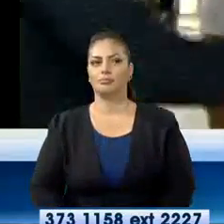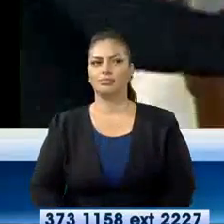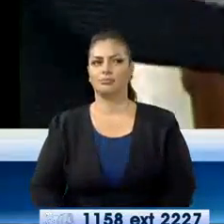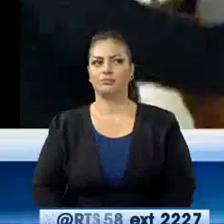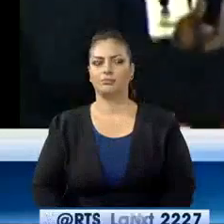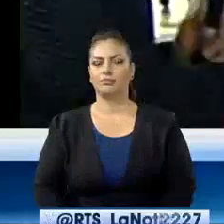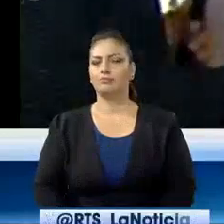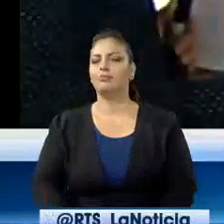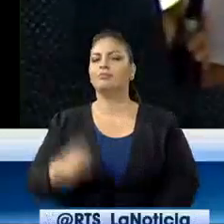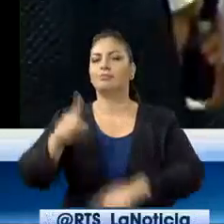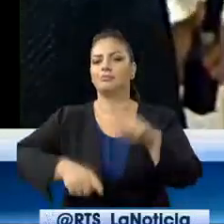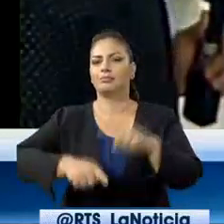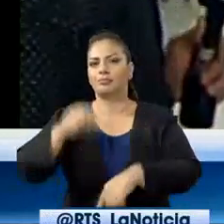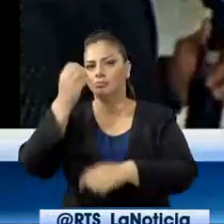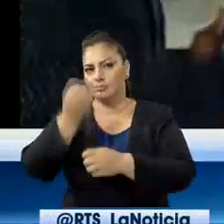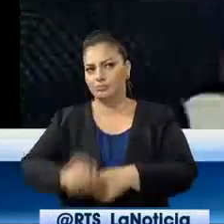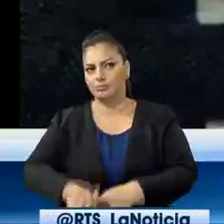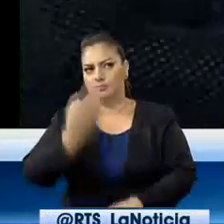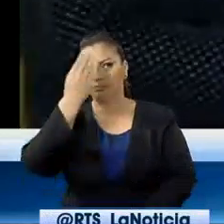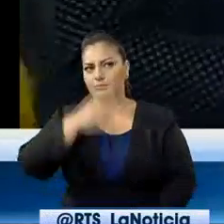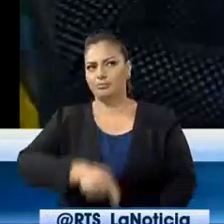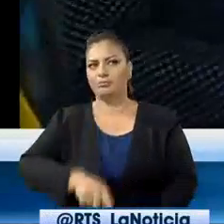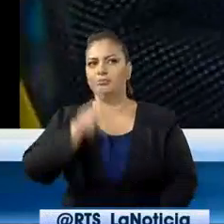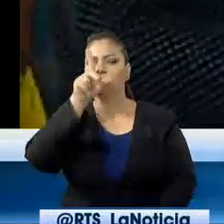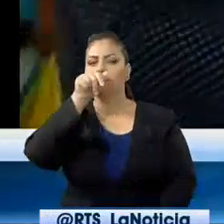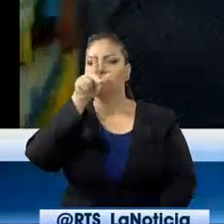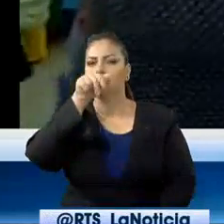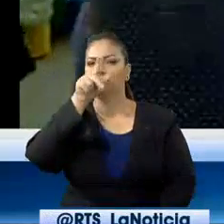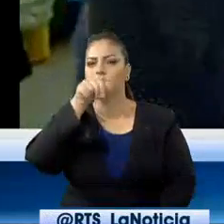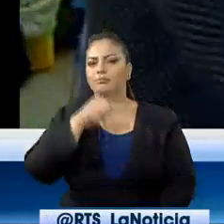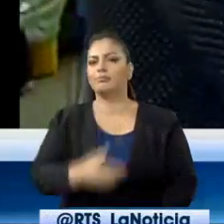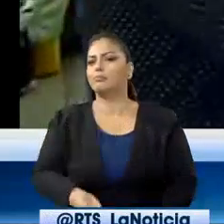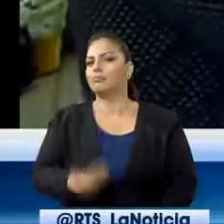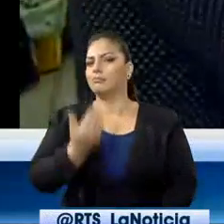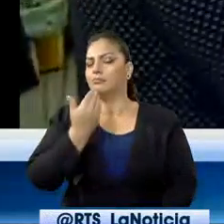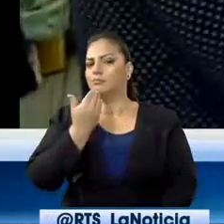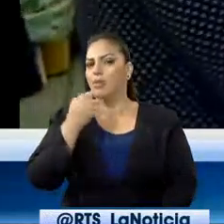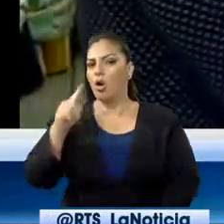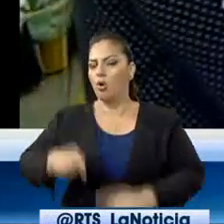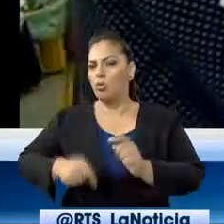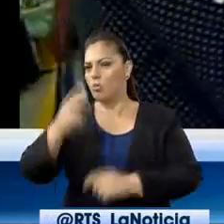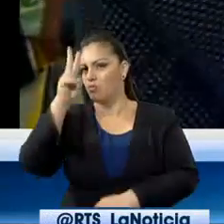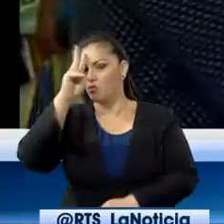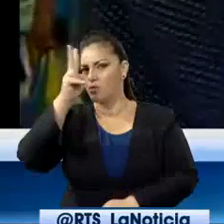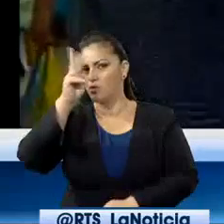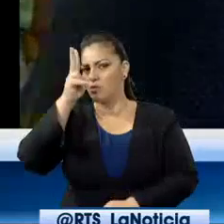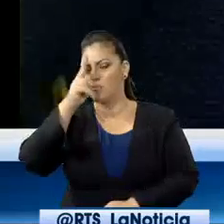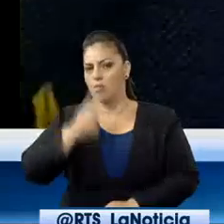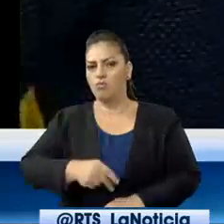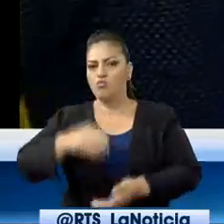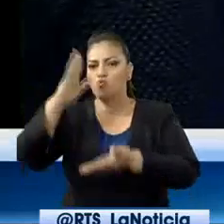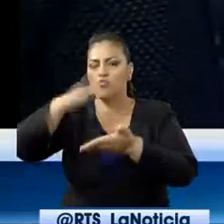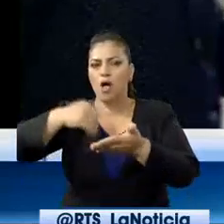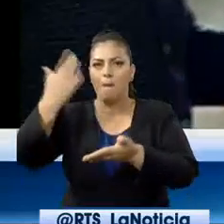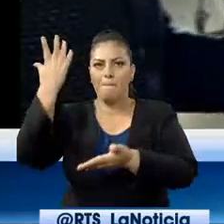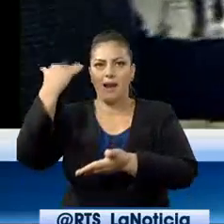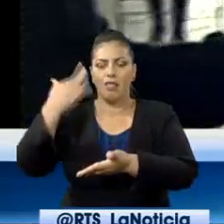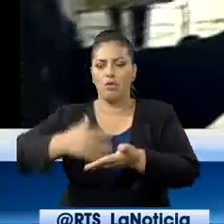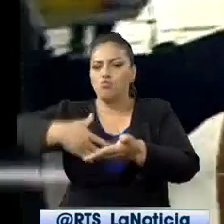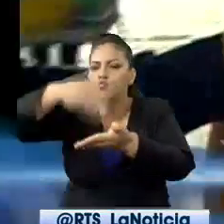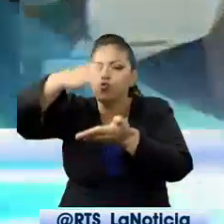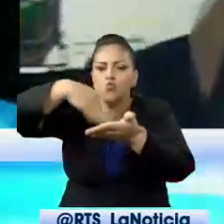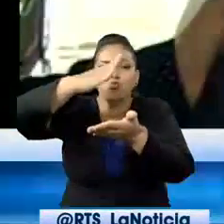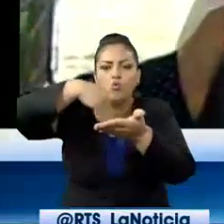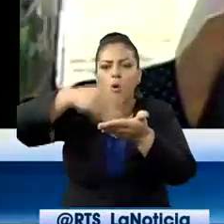venden pollos ni gallinas infladas, pero cuénteme un poco, ¿qué opina del control que realiza la Intendencia del Guayas? Está bien que